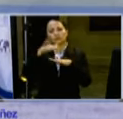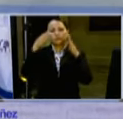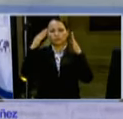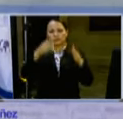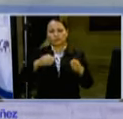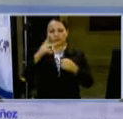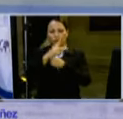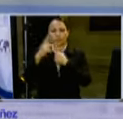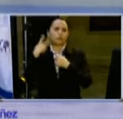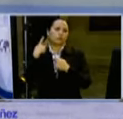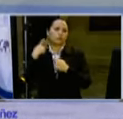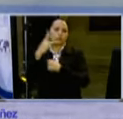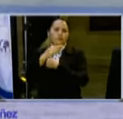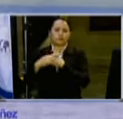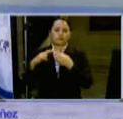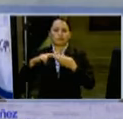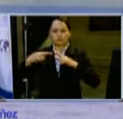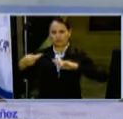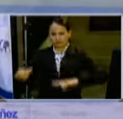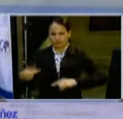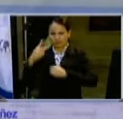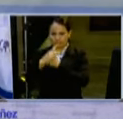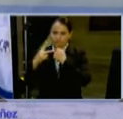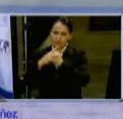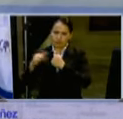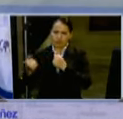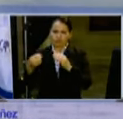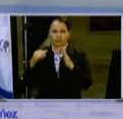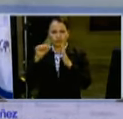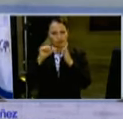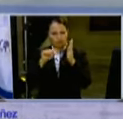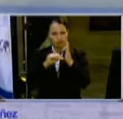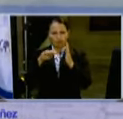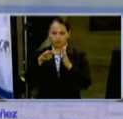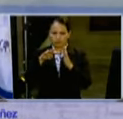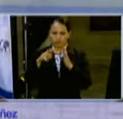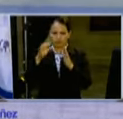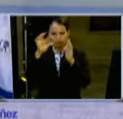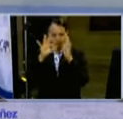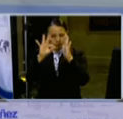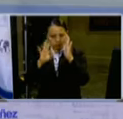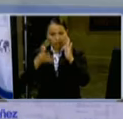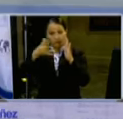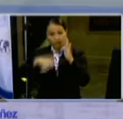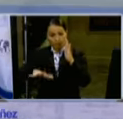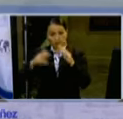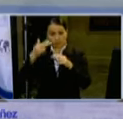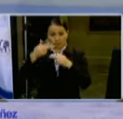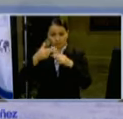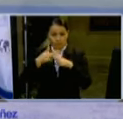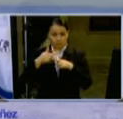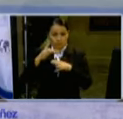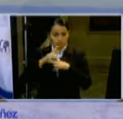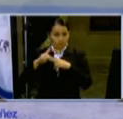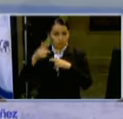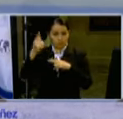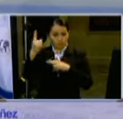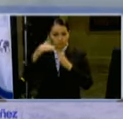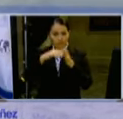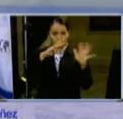exterior mexicana referente al artículo 89, fracción 10, solo han habido desde 1920 y hasta la